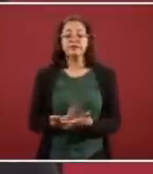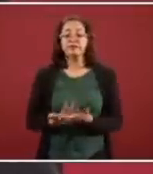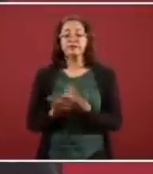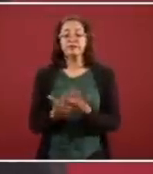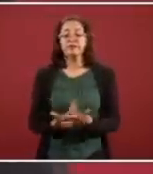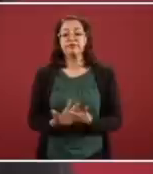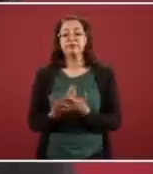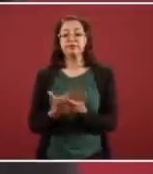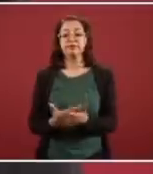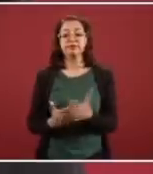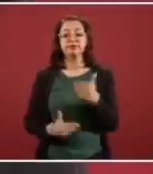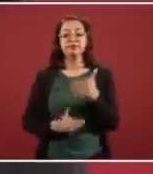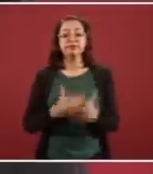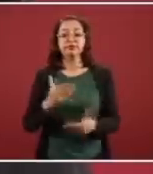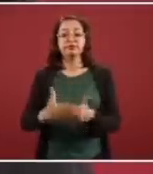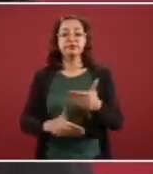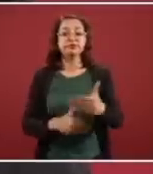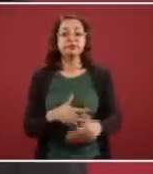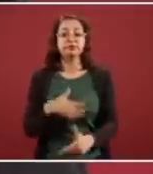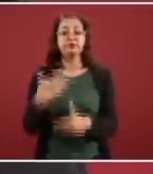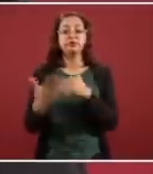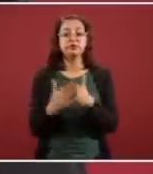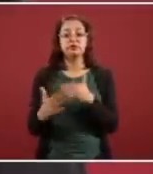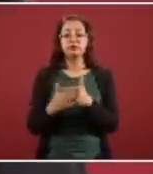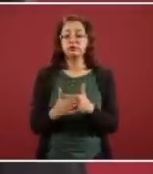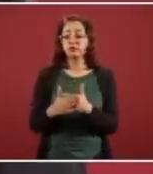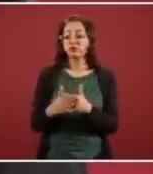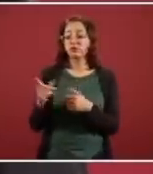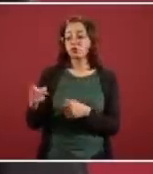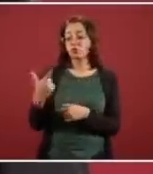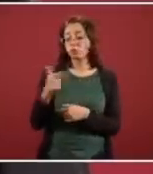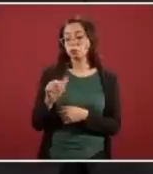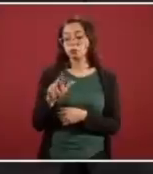qué va a declarar García Luna.